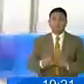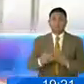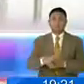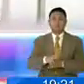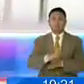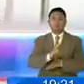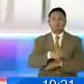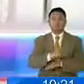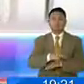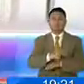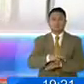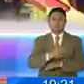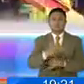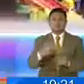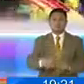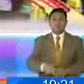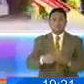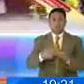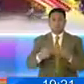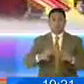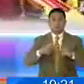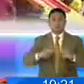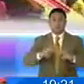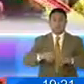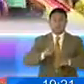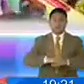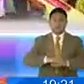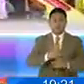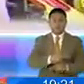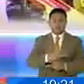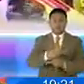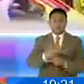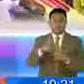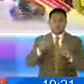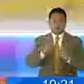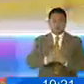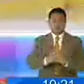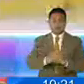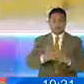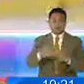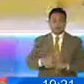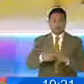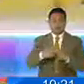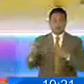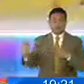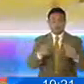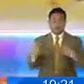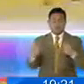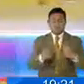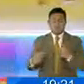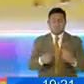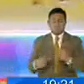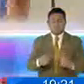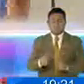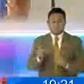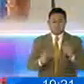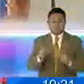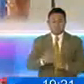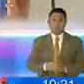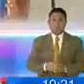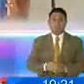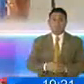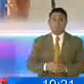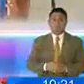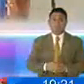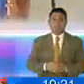indagación previa de oficio por la presunta comisión del delito de incitación a la discordia entre ciudadanos. Si